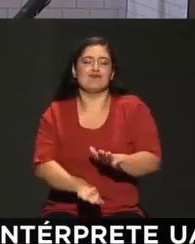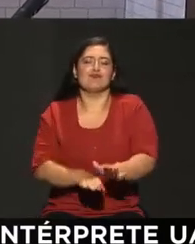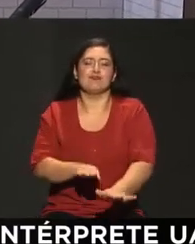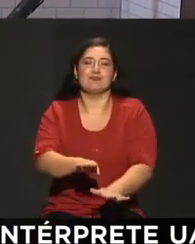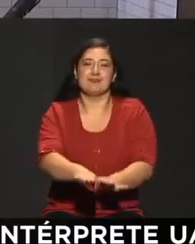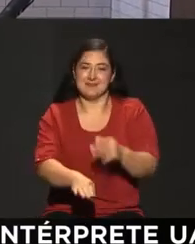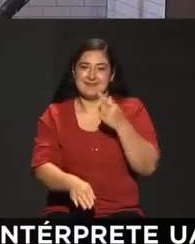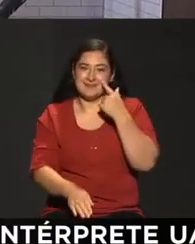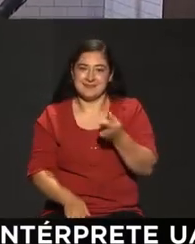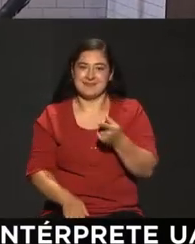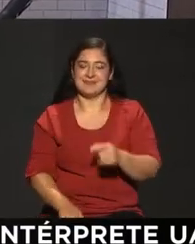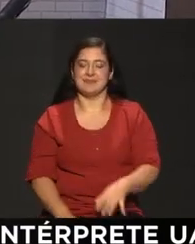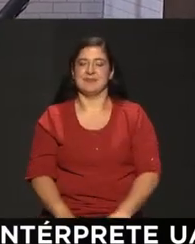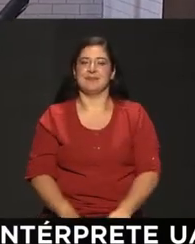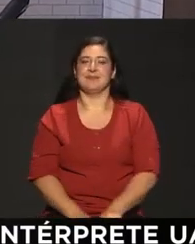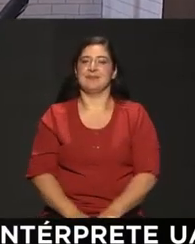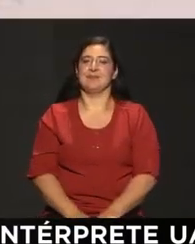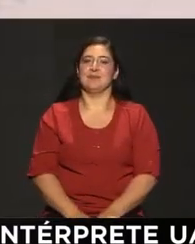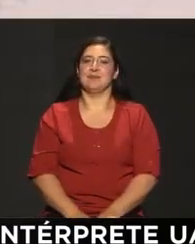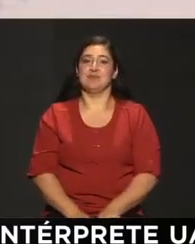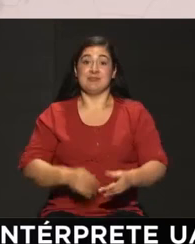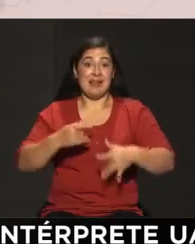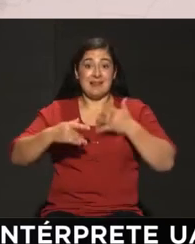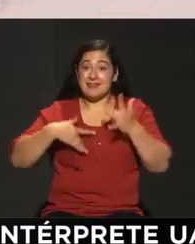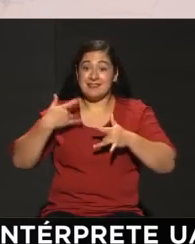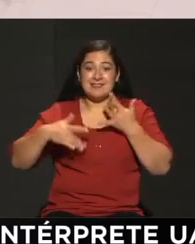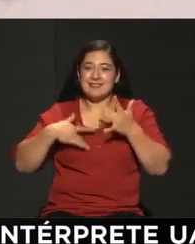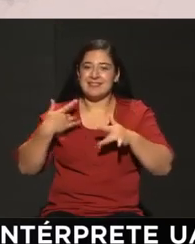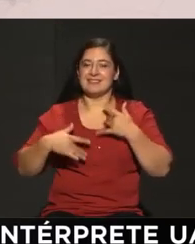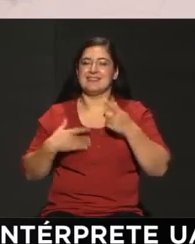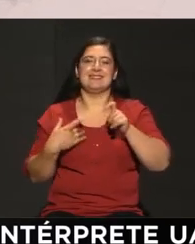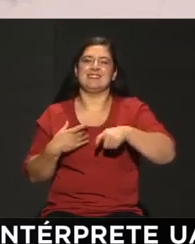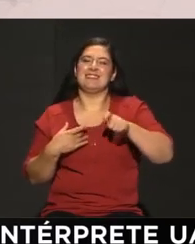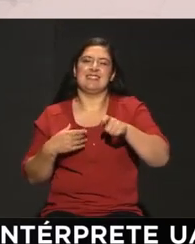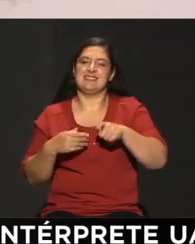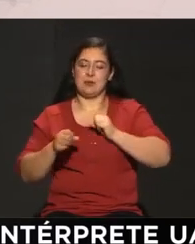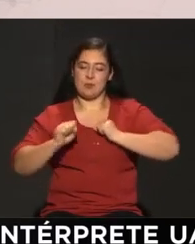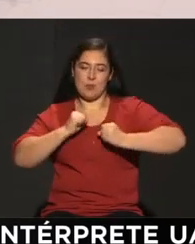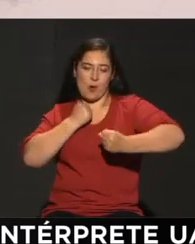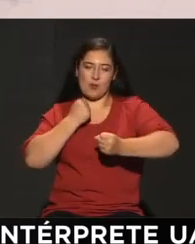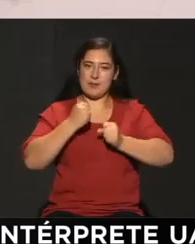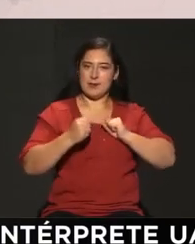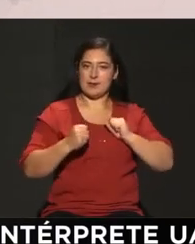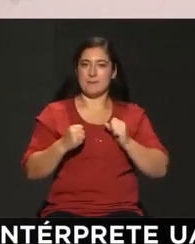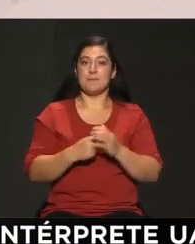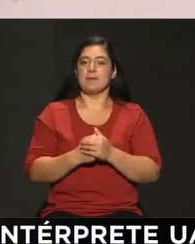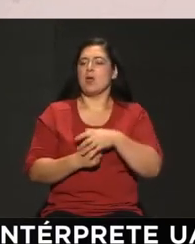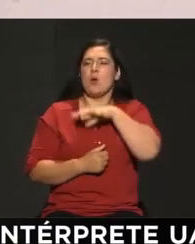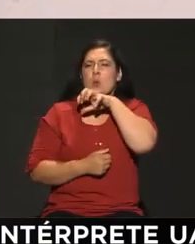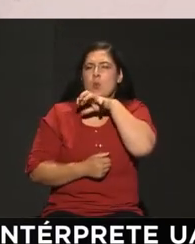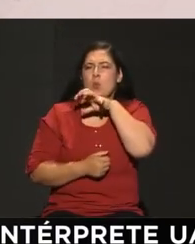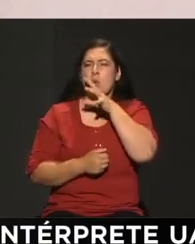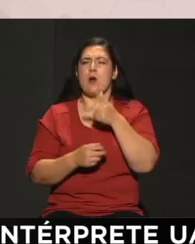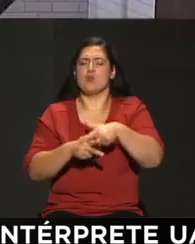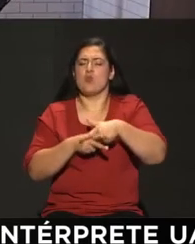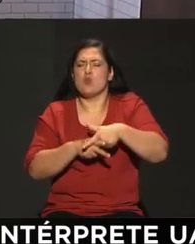posición. Listo. Para poderlo hacer más divertido, tenemos que hacer una representación también del movimiento. Normalmente los perritos, los